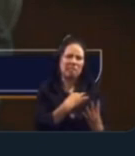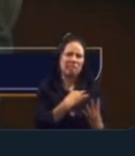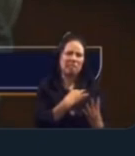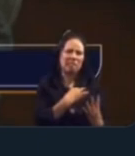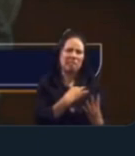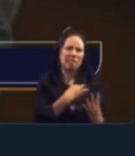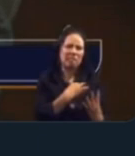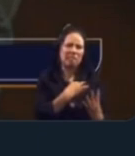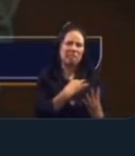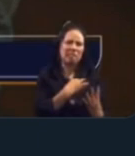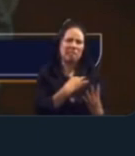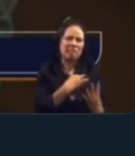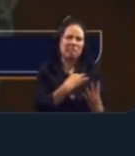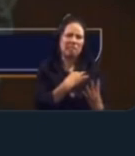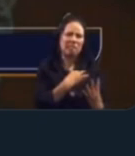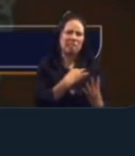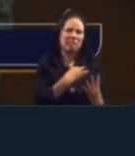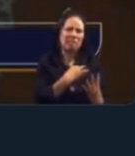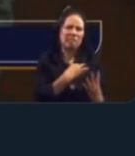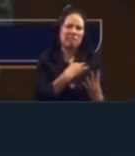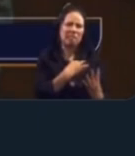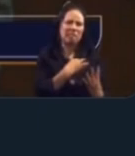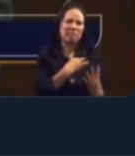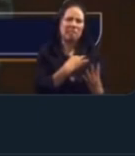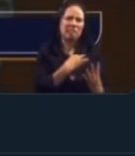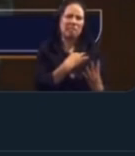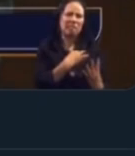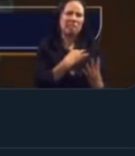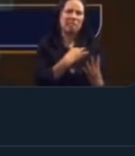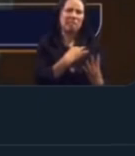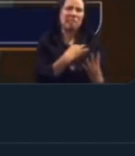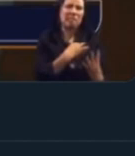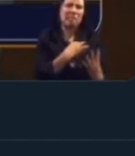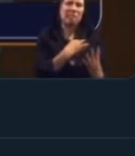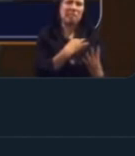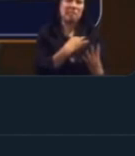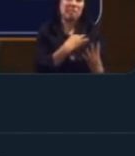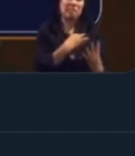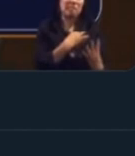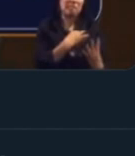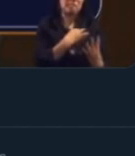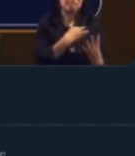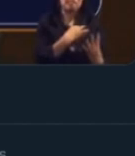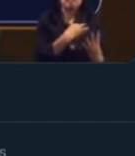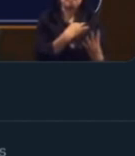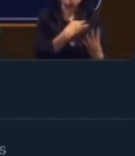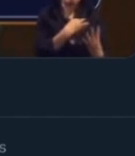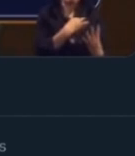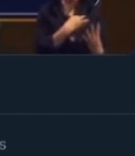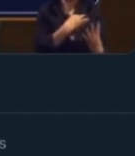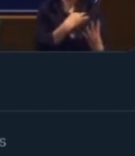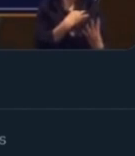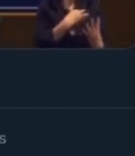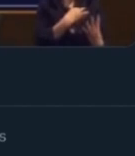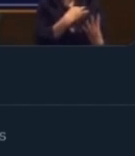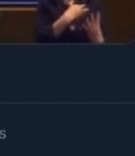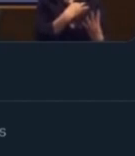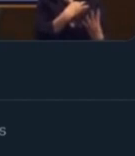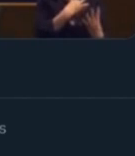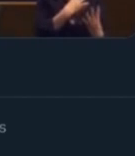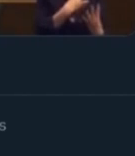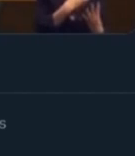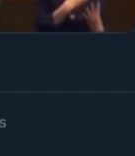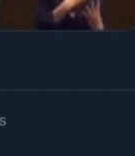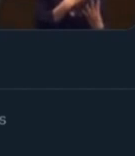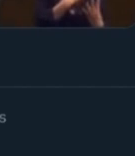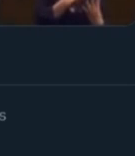en las cárceles sometidos a la justicia dice Gustavo Petro que la justicia es la entrada a la paz pero